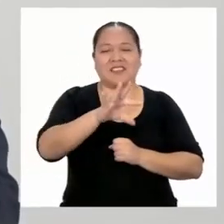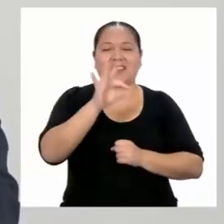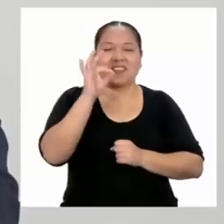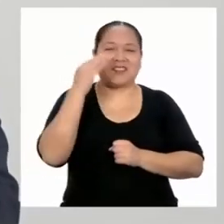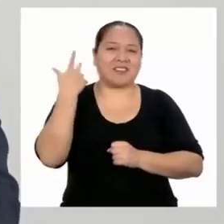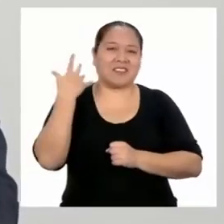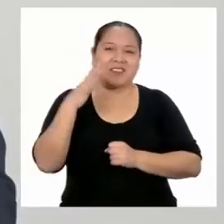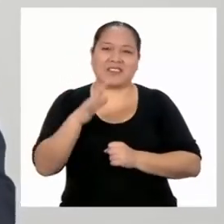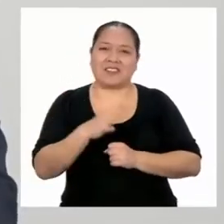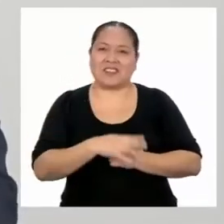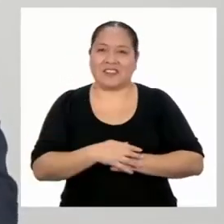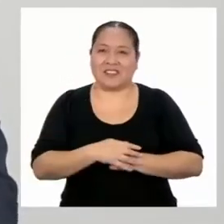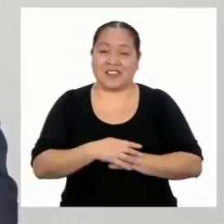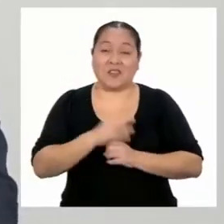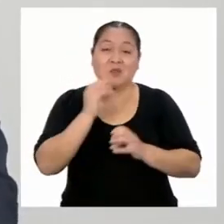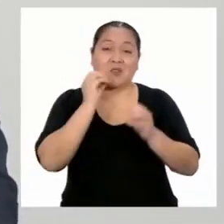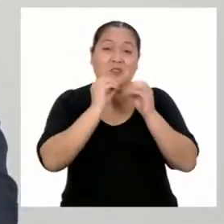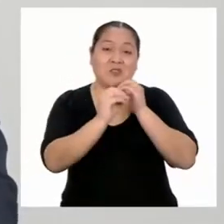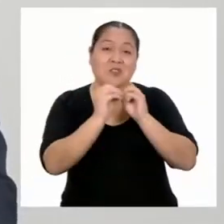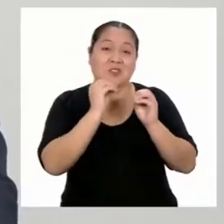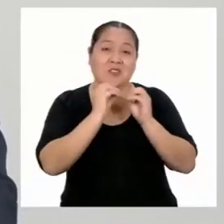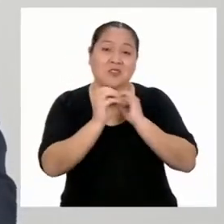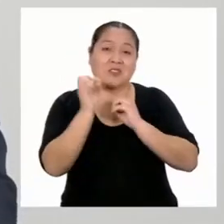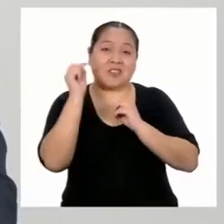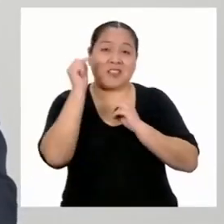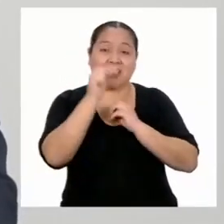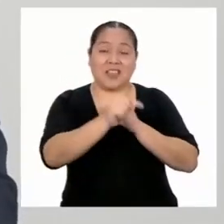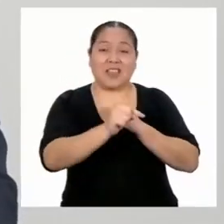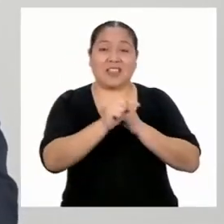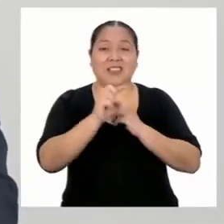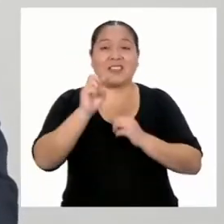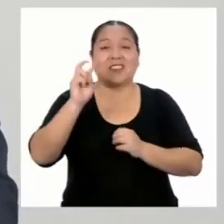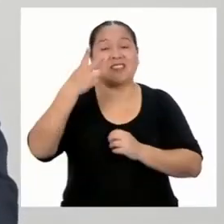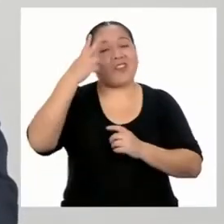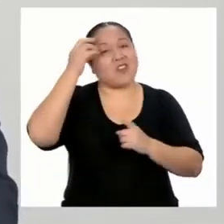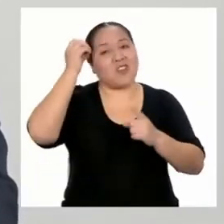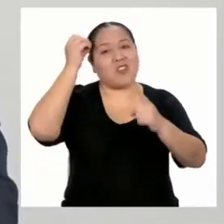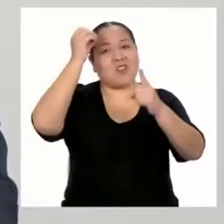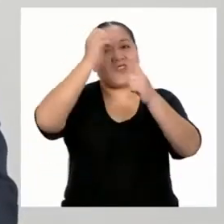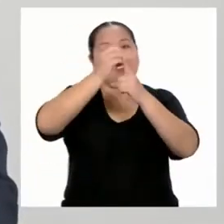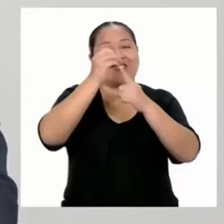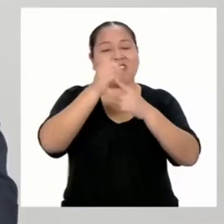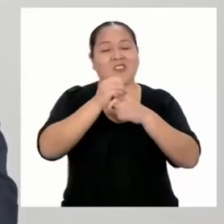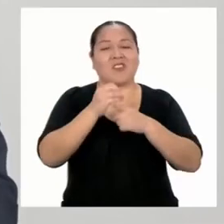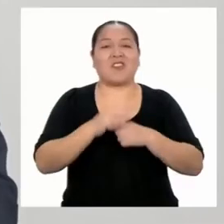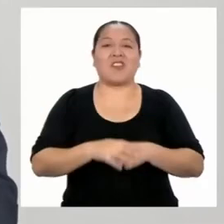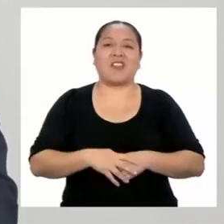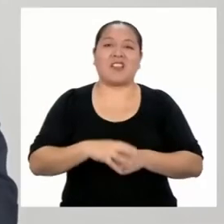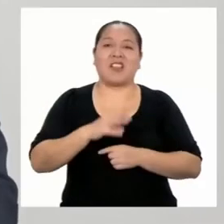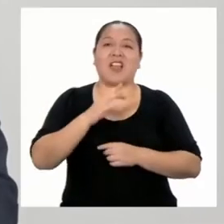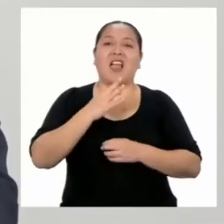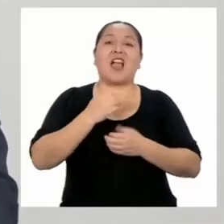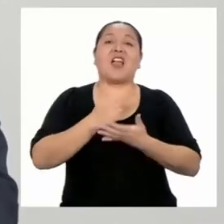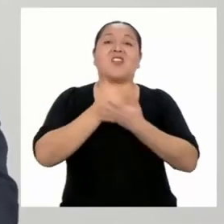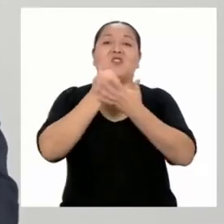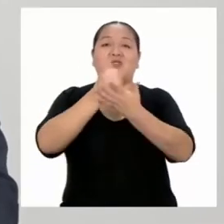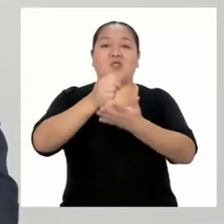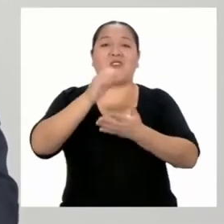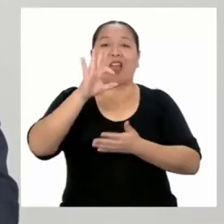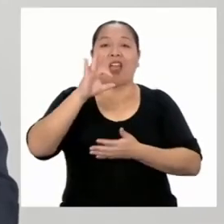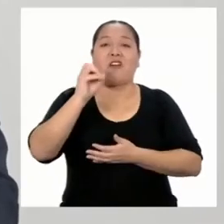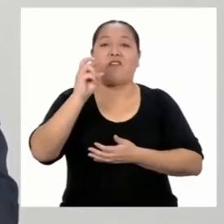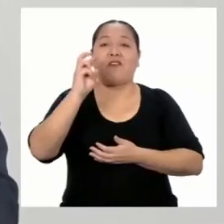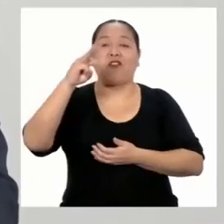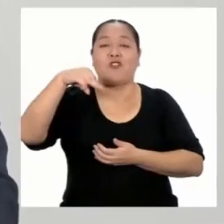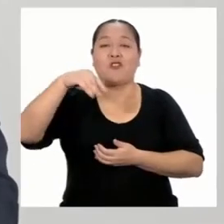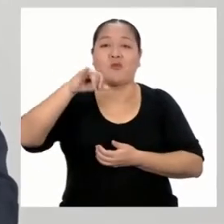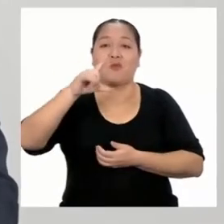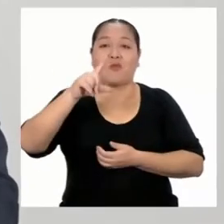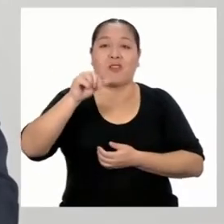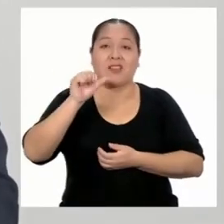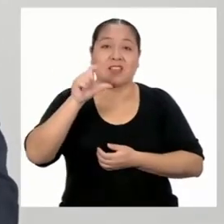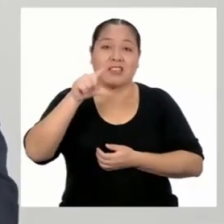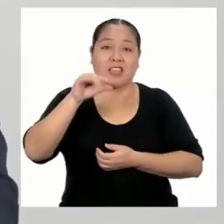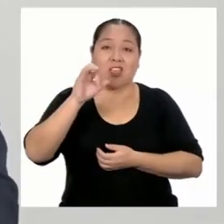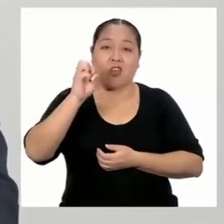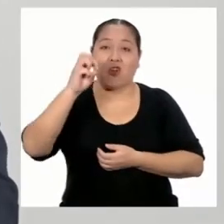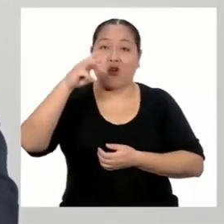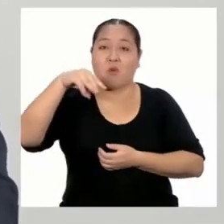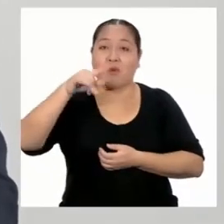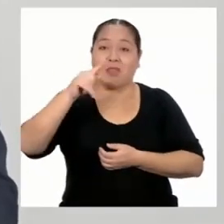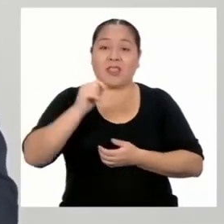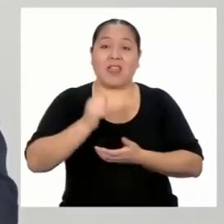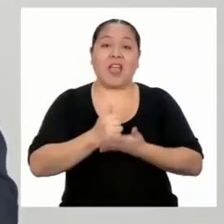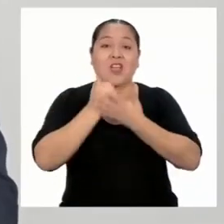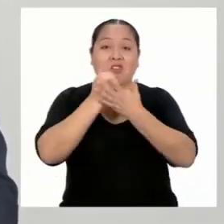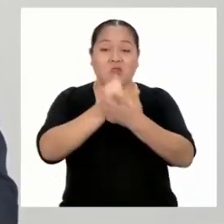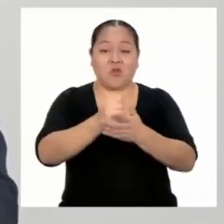entonces. Hemos resuelto este segundo reto con las fórmulas de la geometría que nos ayudan a calcular el área de